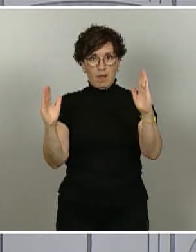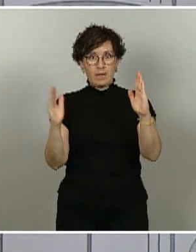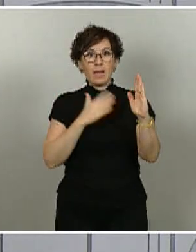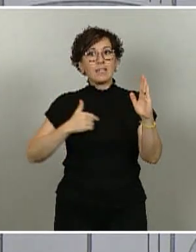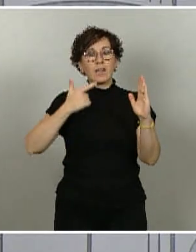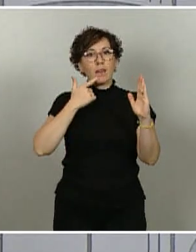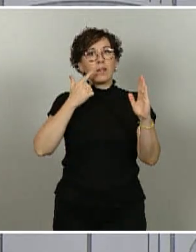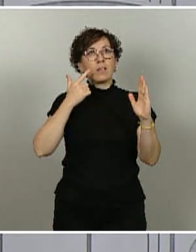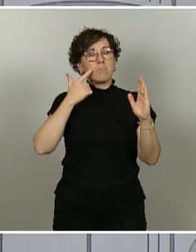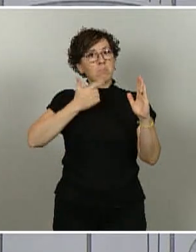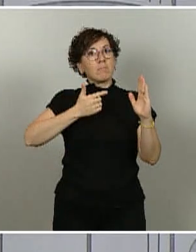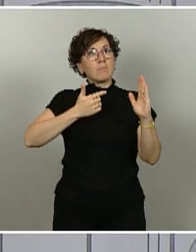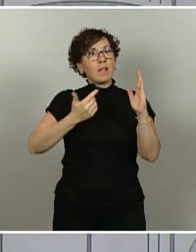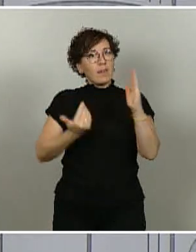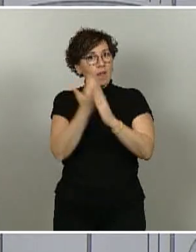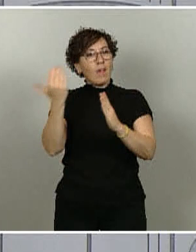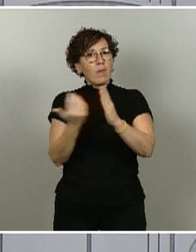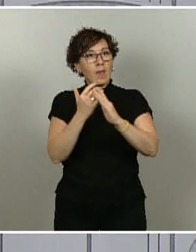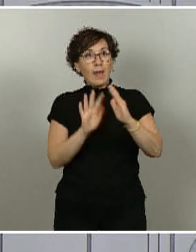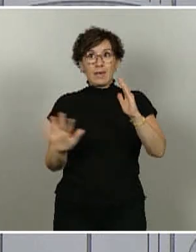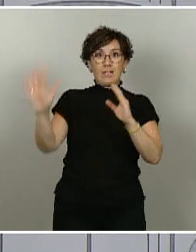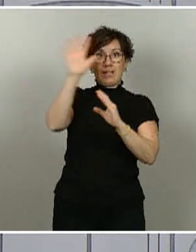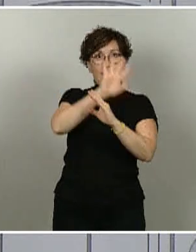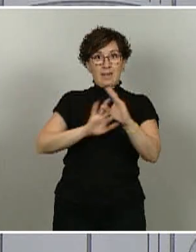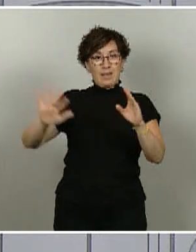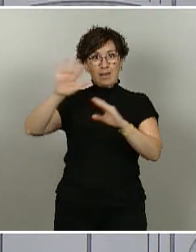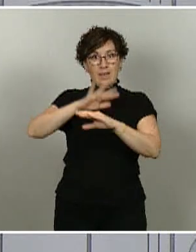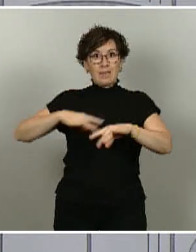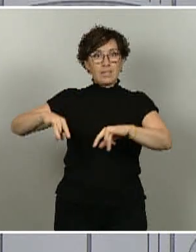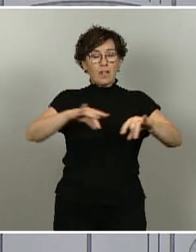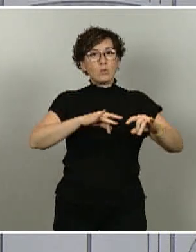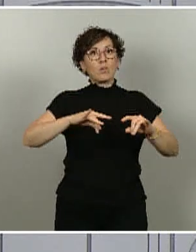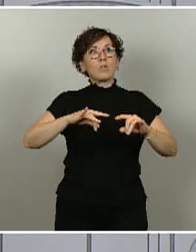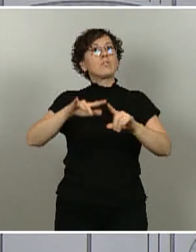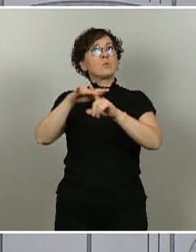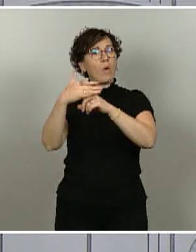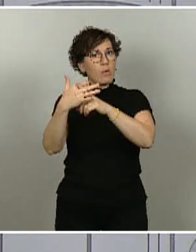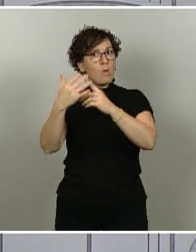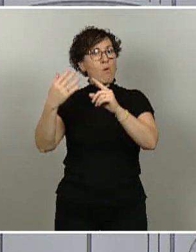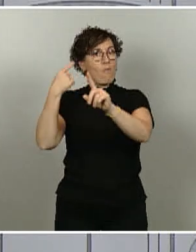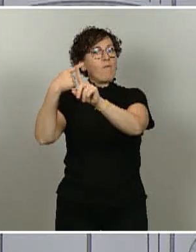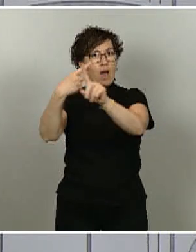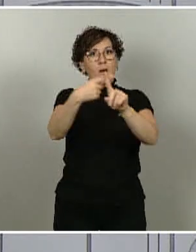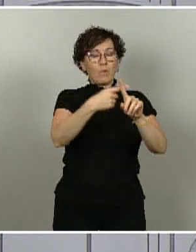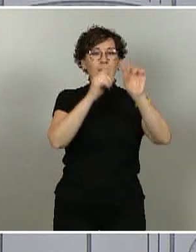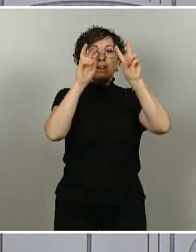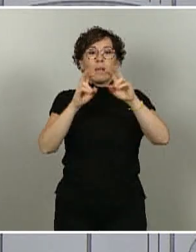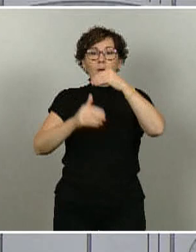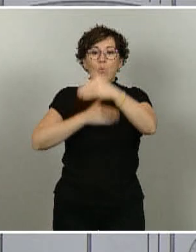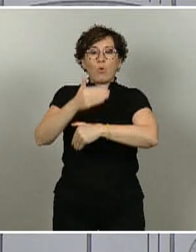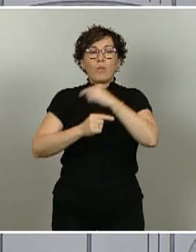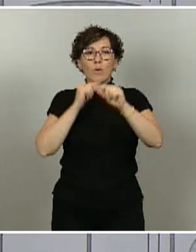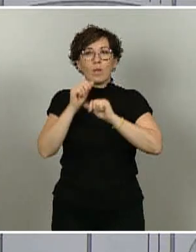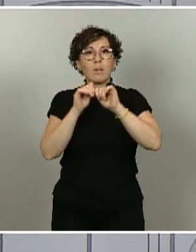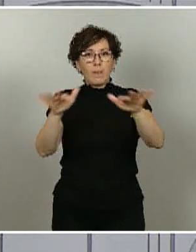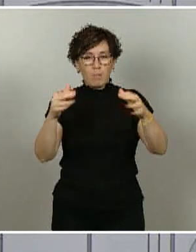territorio que va estando en situaciones realmente muy favorables en cuanto a la evolución de la epidemia. También es cierto que son partes